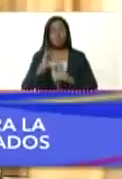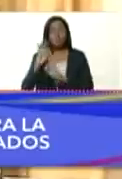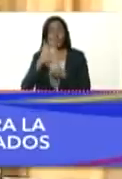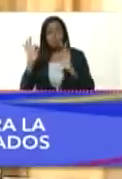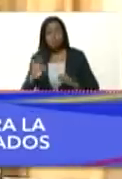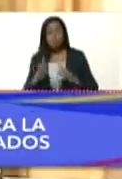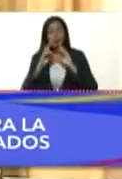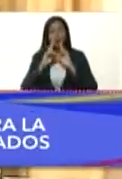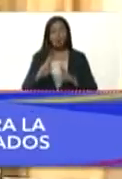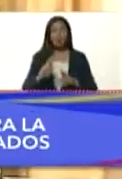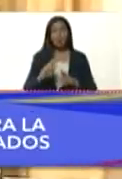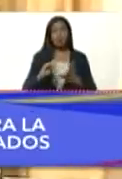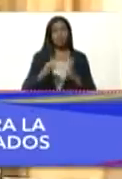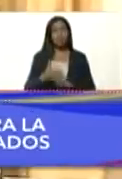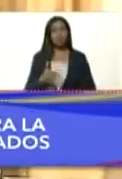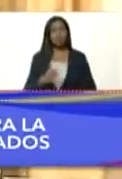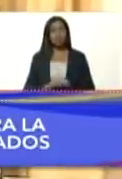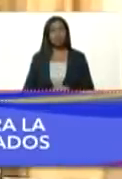Es la respuesta, compatriota.